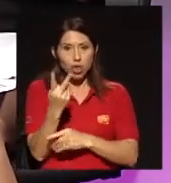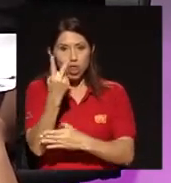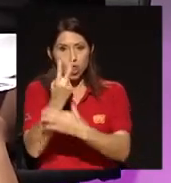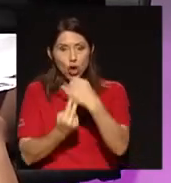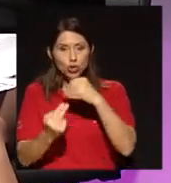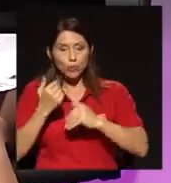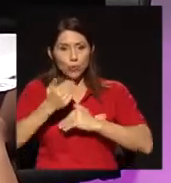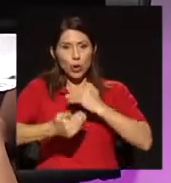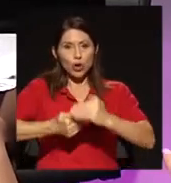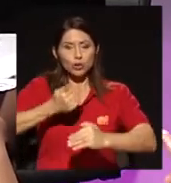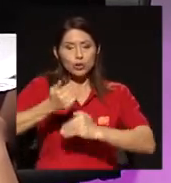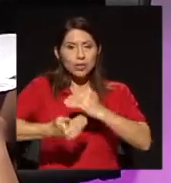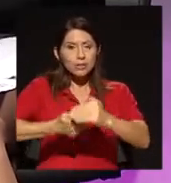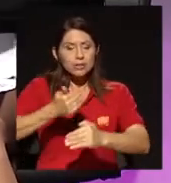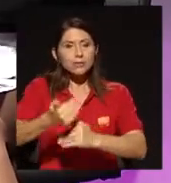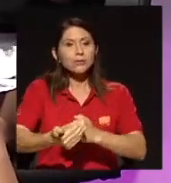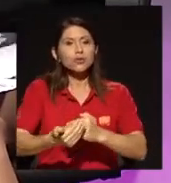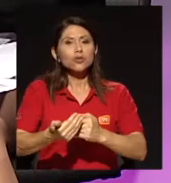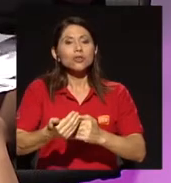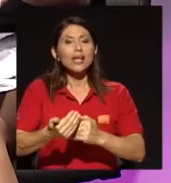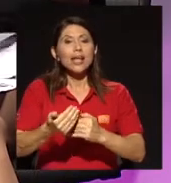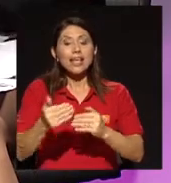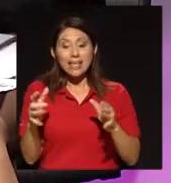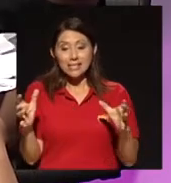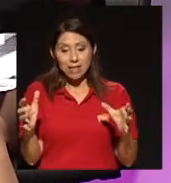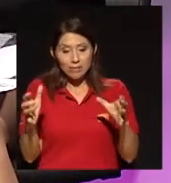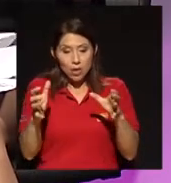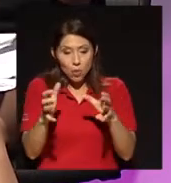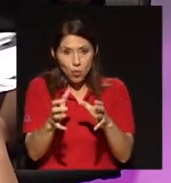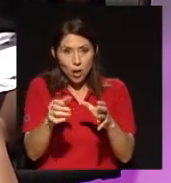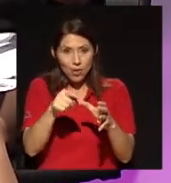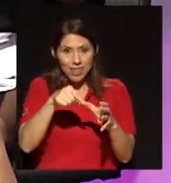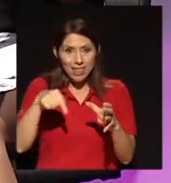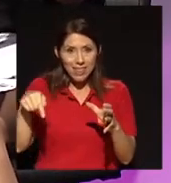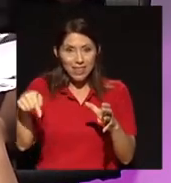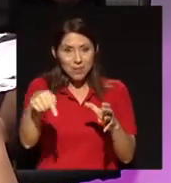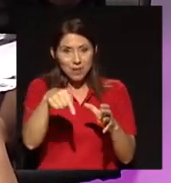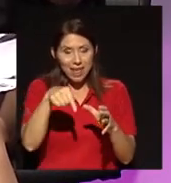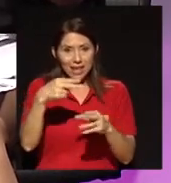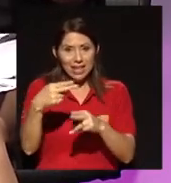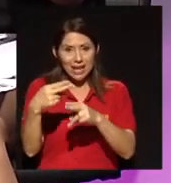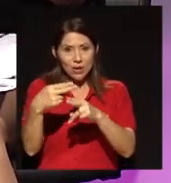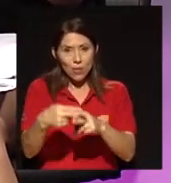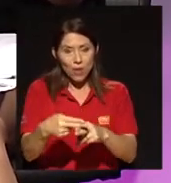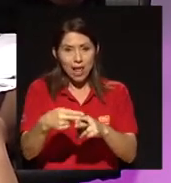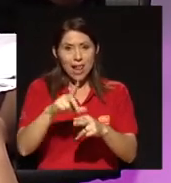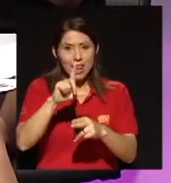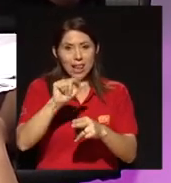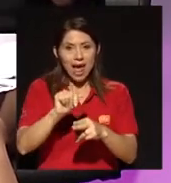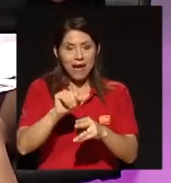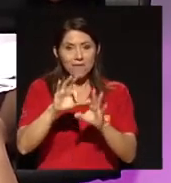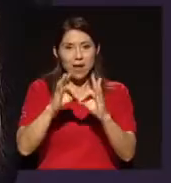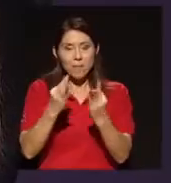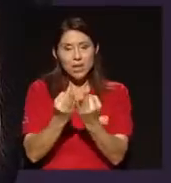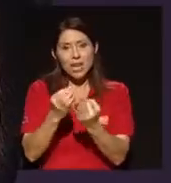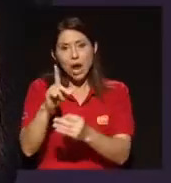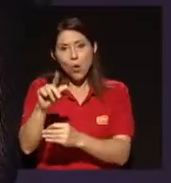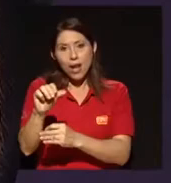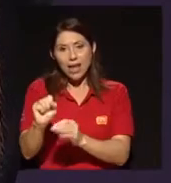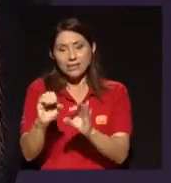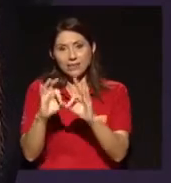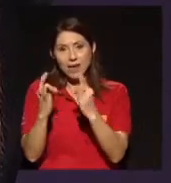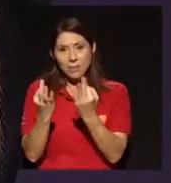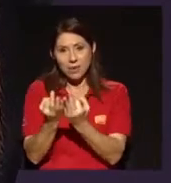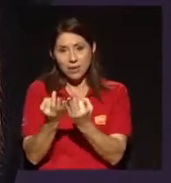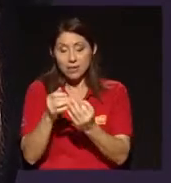encuentran, digamos, en una unidad determinada que es la que llamamos la familia o las familias. Uh-huh. Entonces, estos